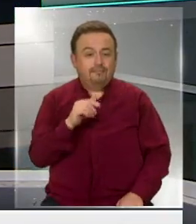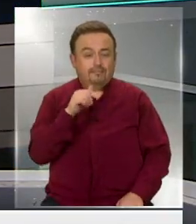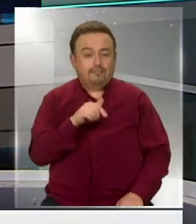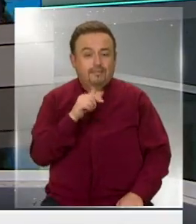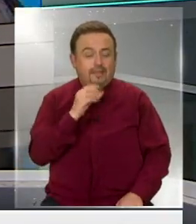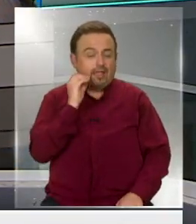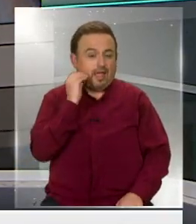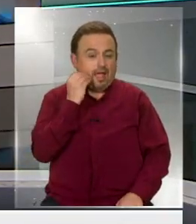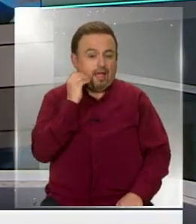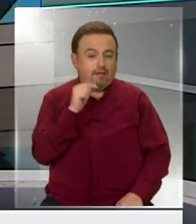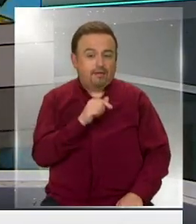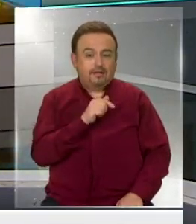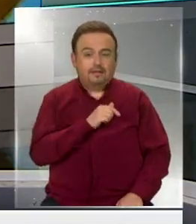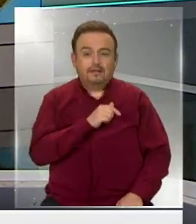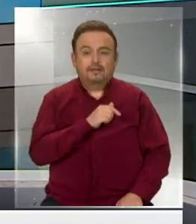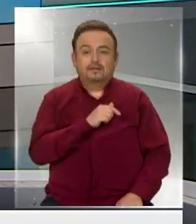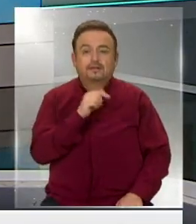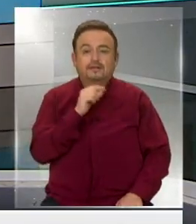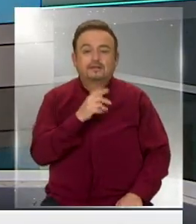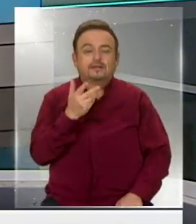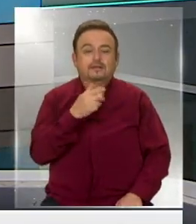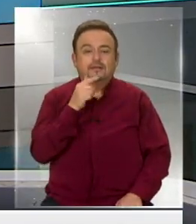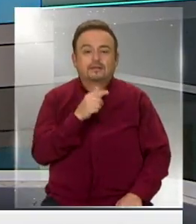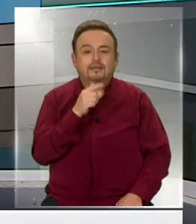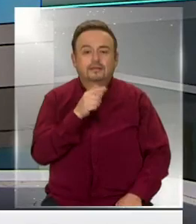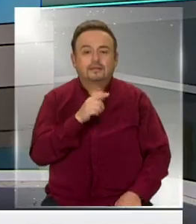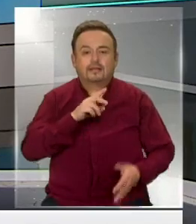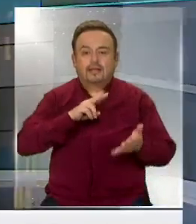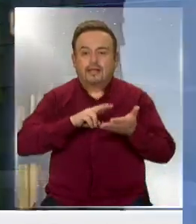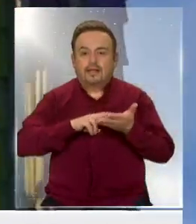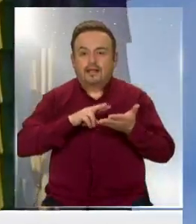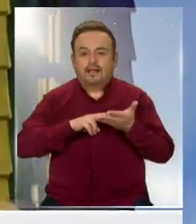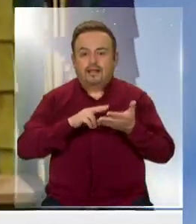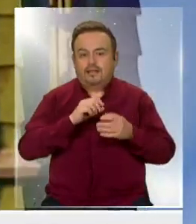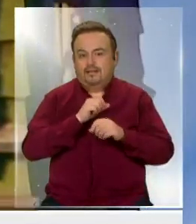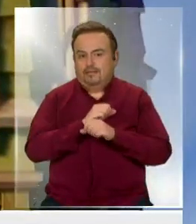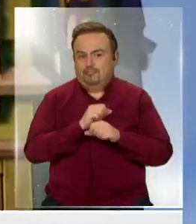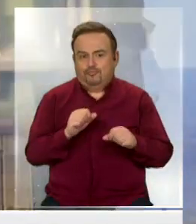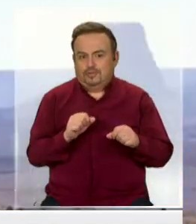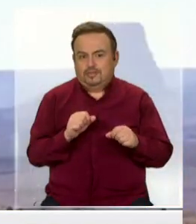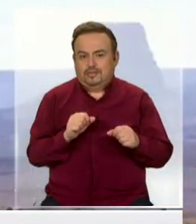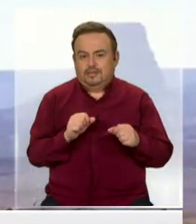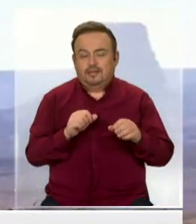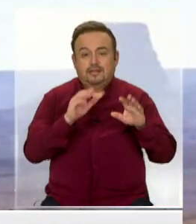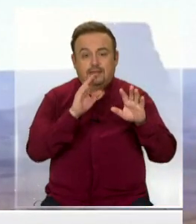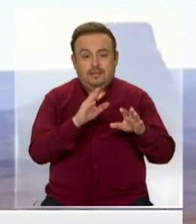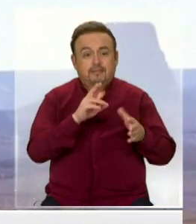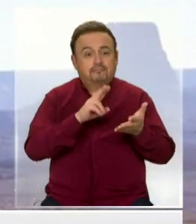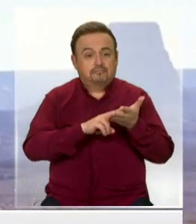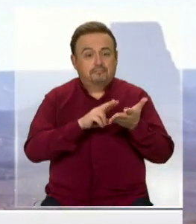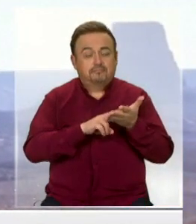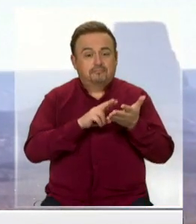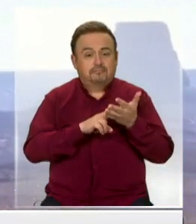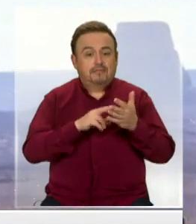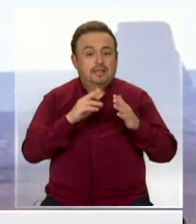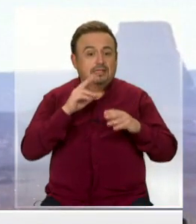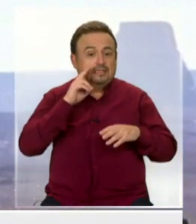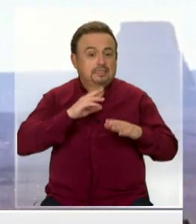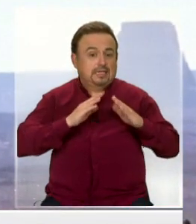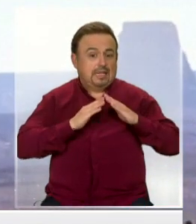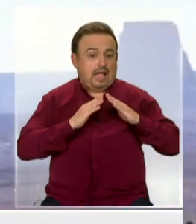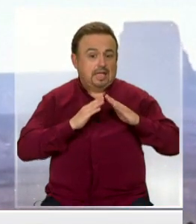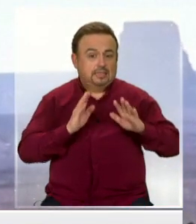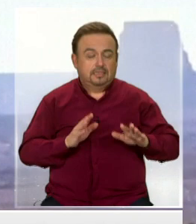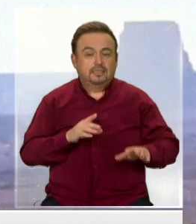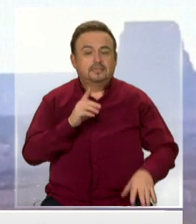Un abuelo. Y hacer esto realidad es prácticamente imposible. Bueno, sí fue, pero sin casa. Ah,